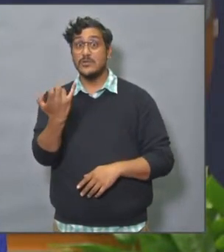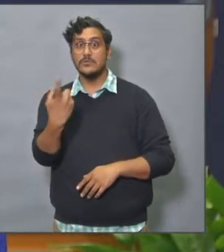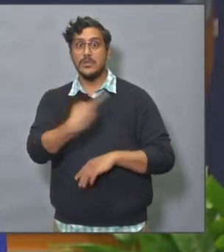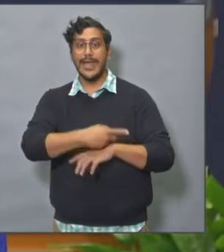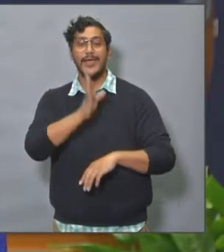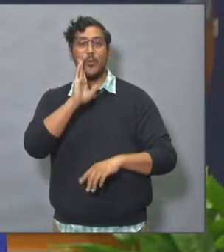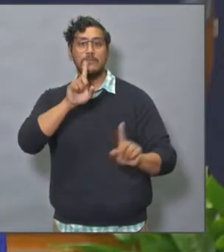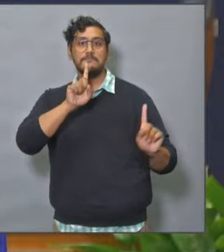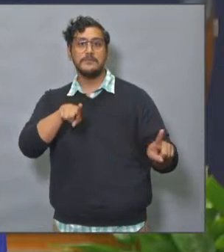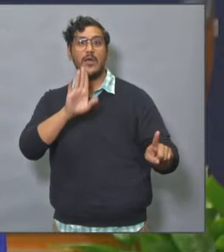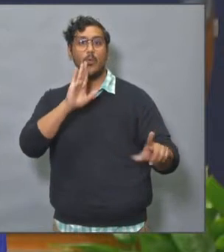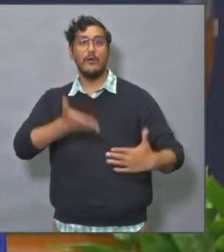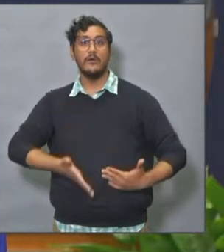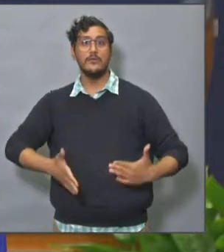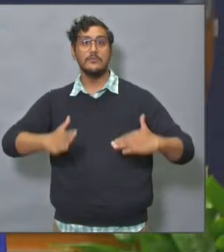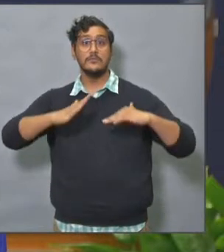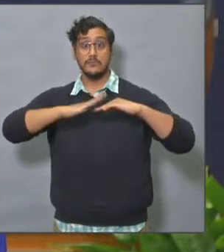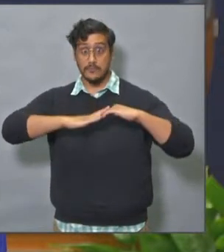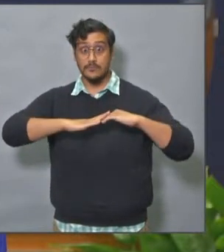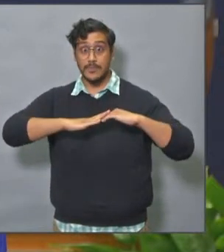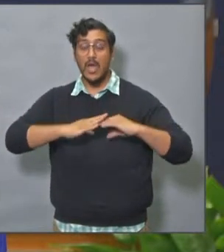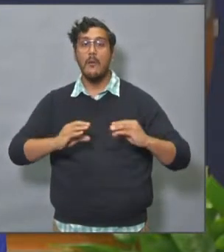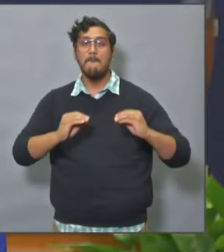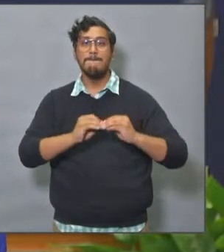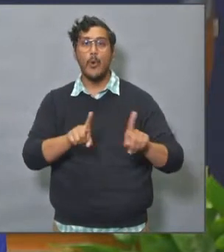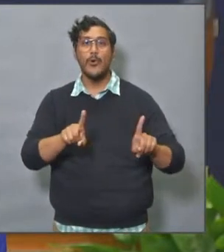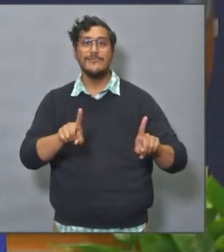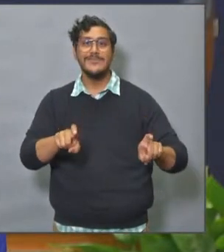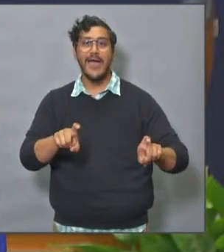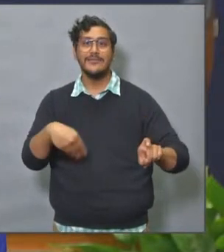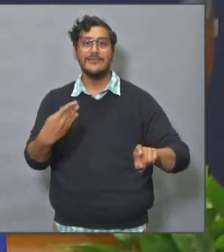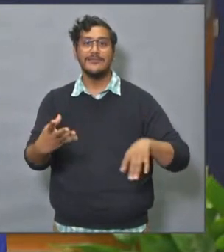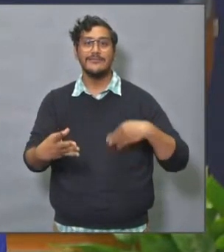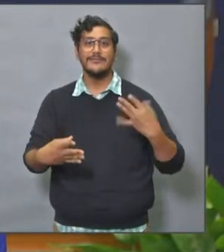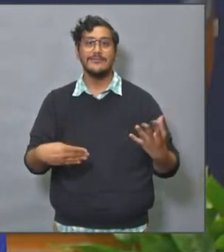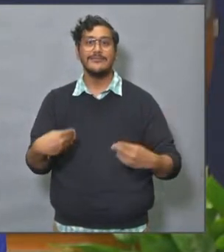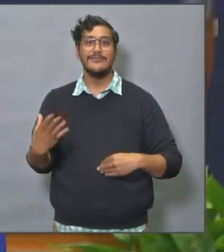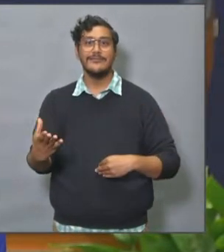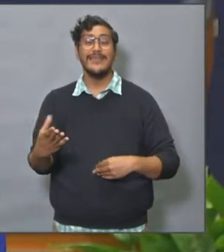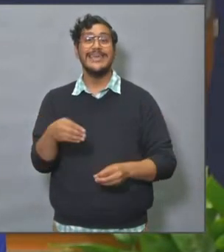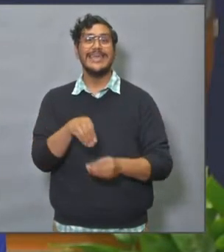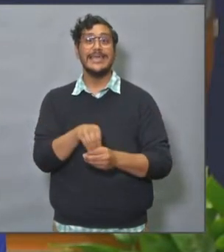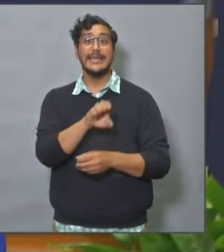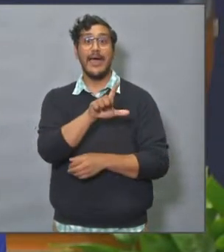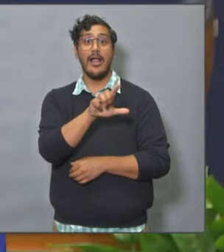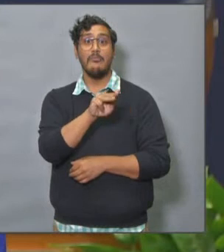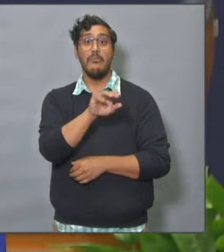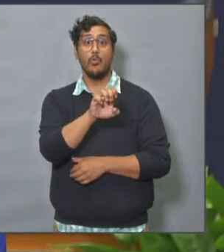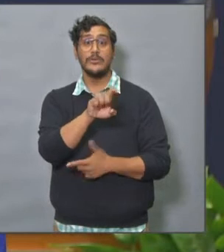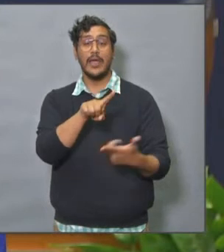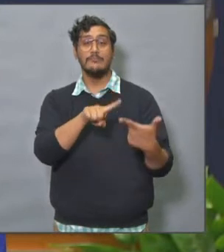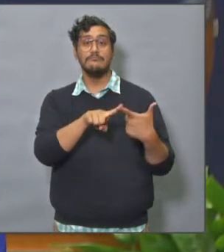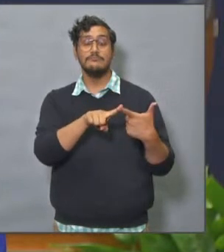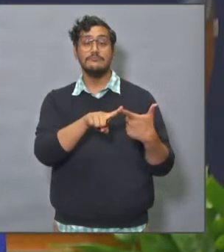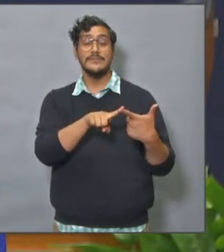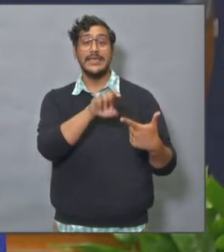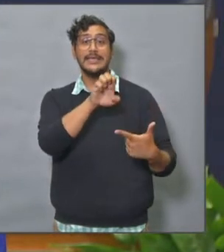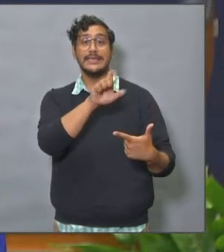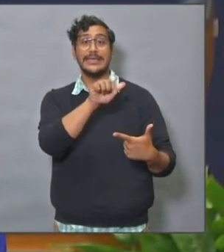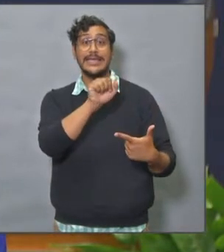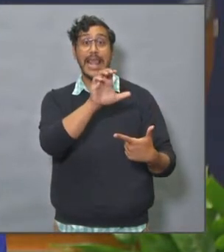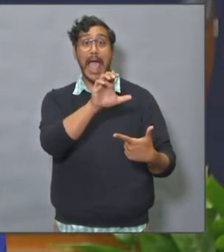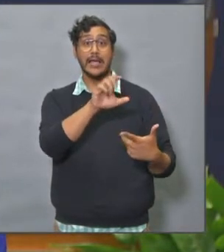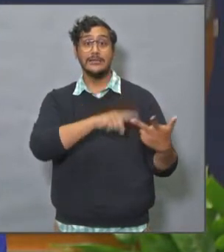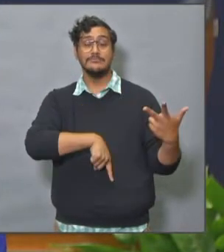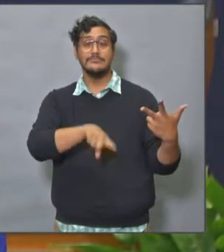a ampliar la capacidad de ofrecer más pruebas de COVID-19 en el Monte, en el Colegio Comunitario